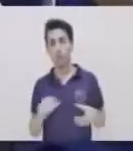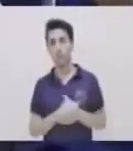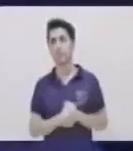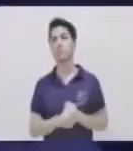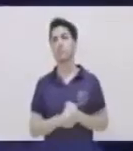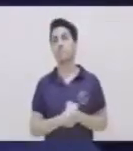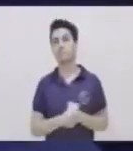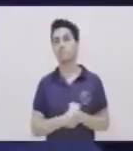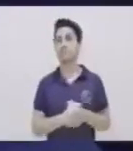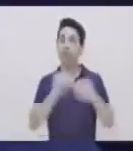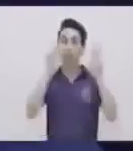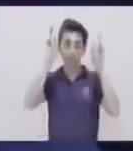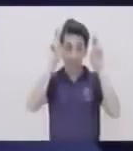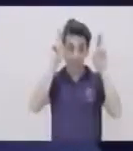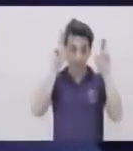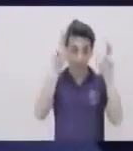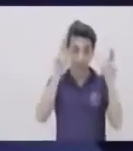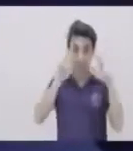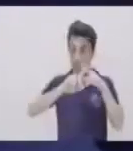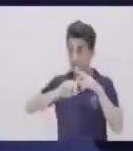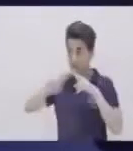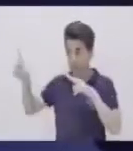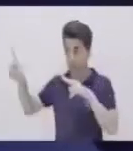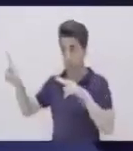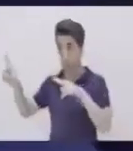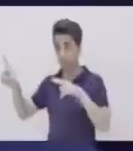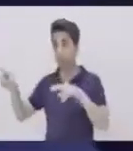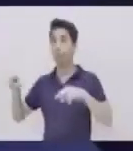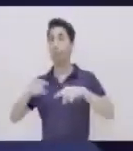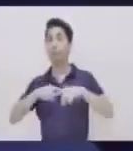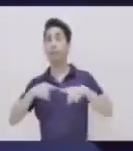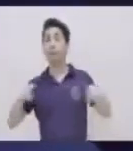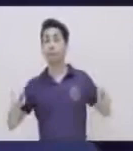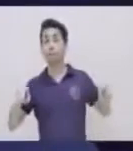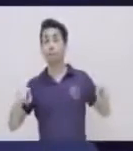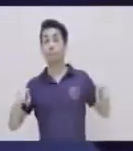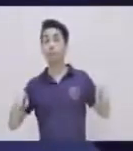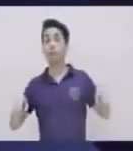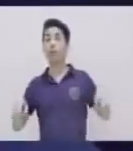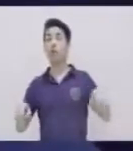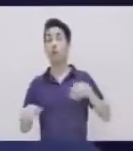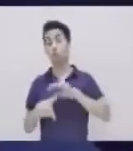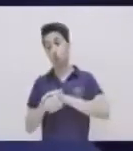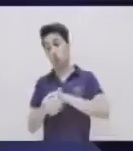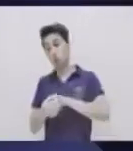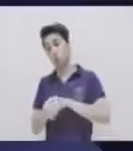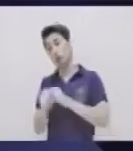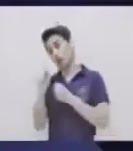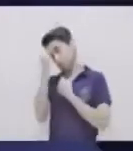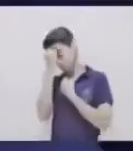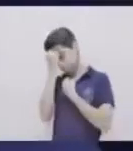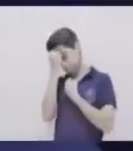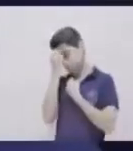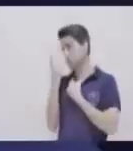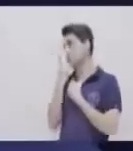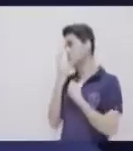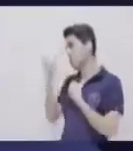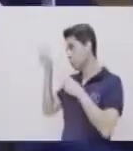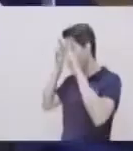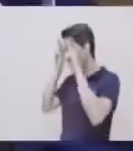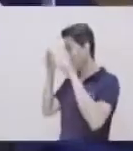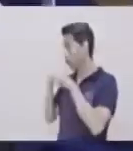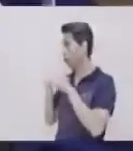cuento. La liebre se escapa, pero la tortuga se arrepiente de su engaño